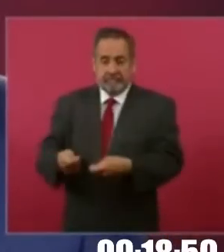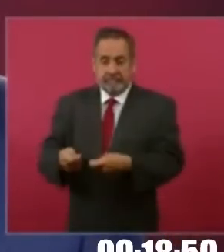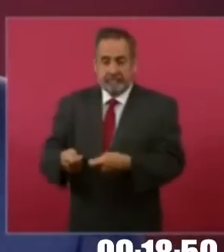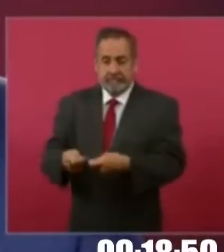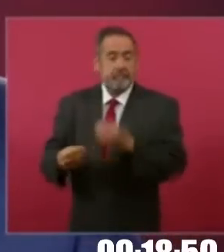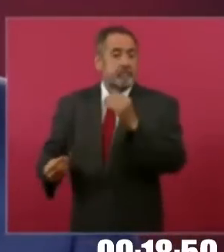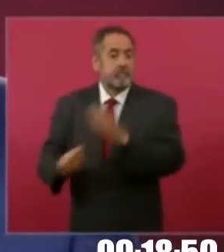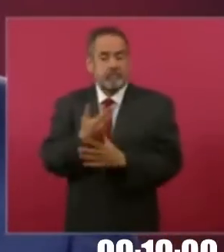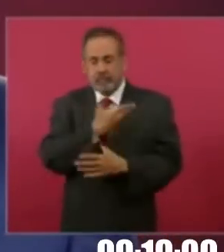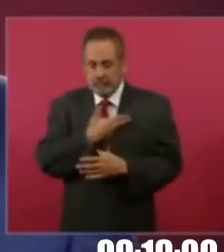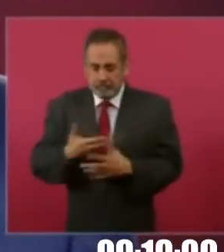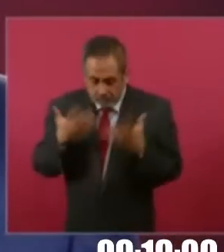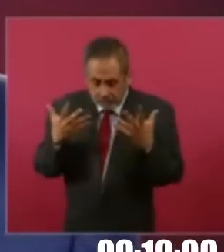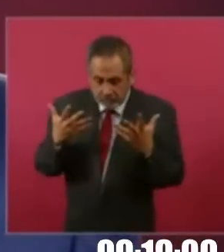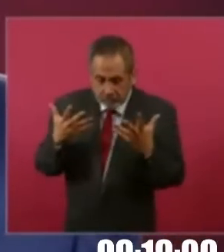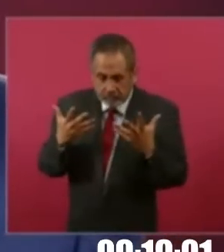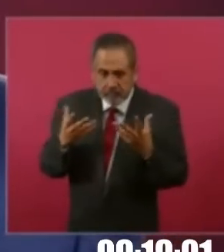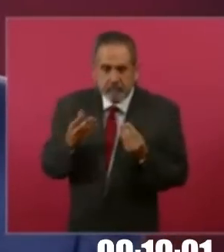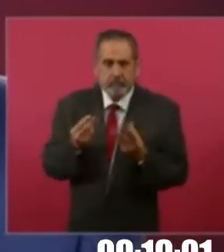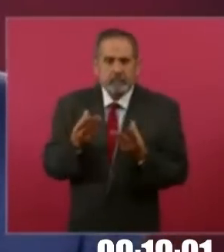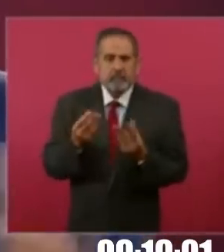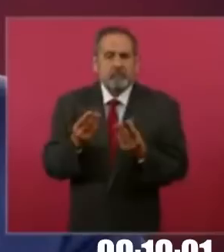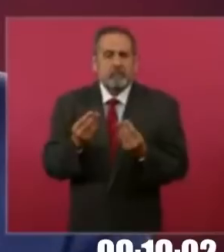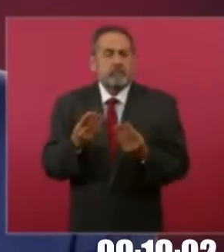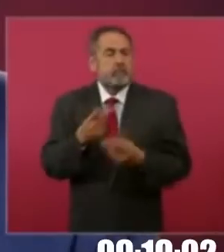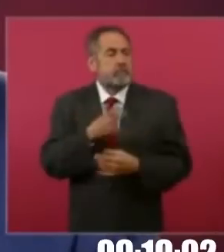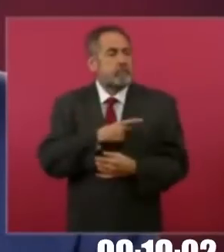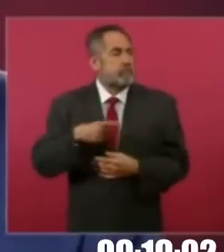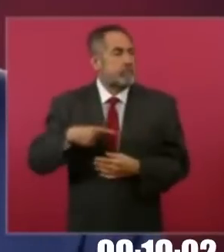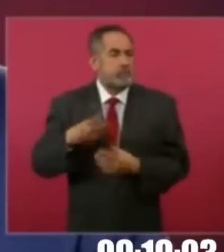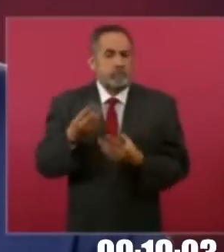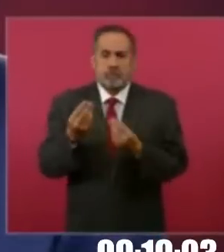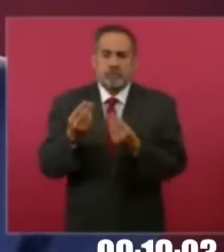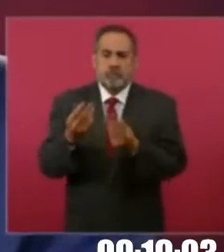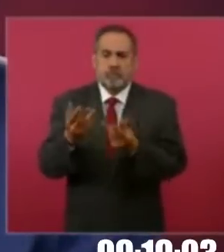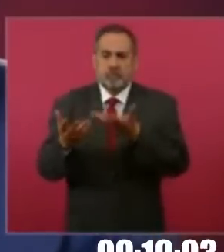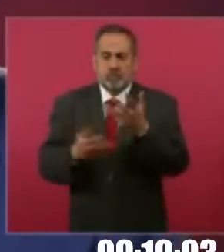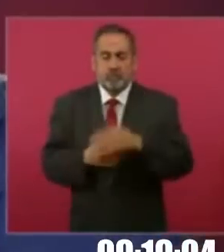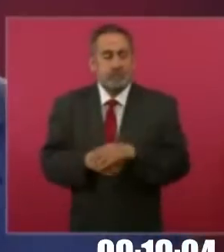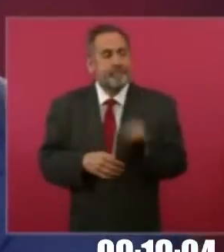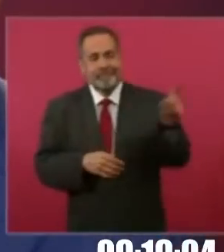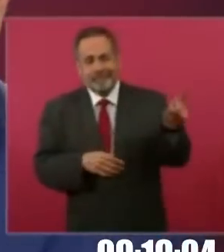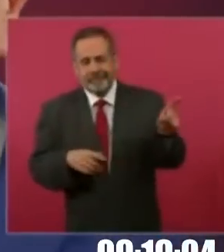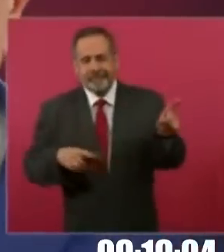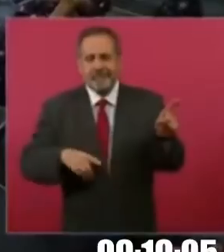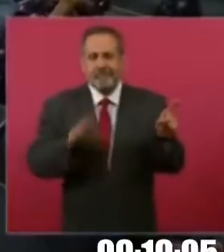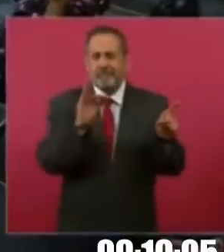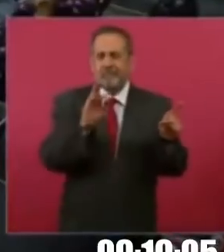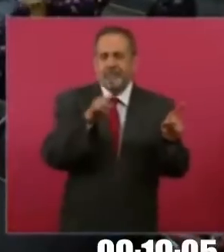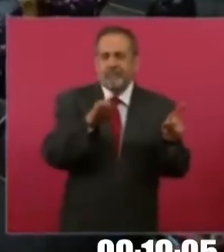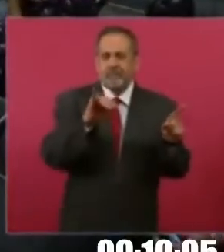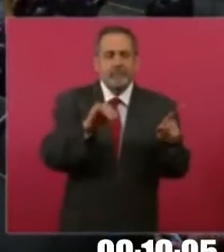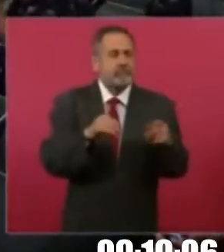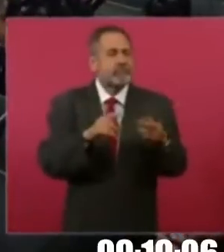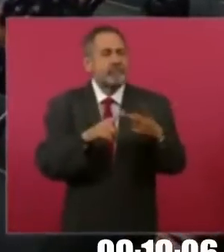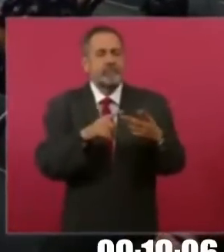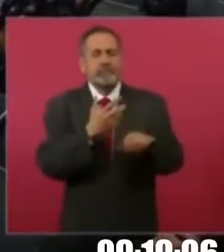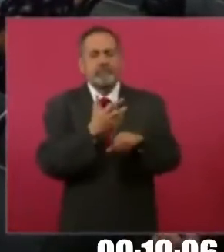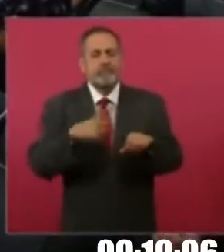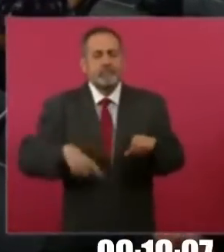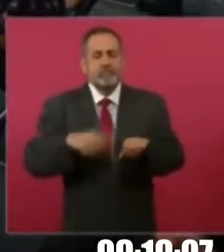endeudada y el fondo monetario internacional y el gobierno de Estados Unidos